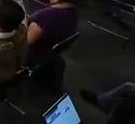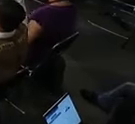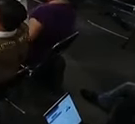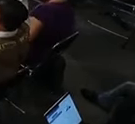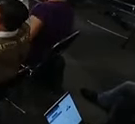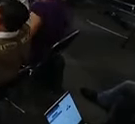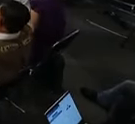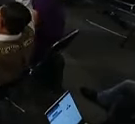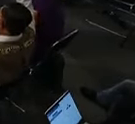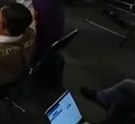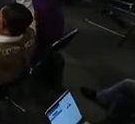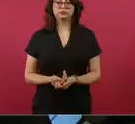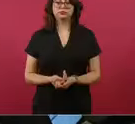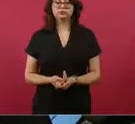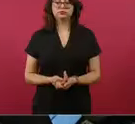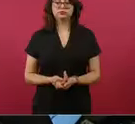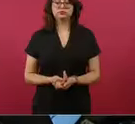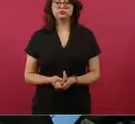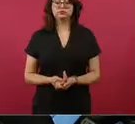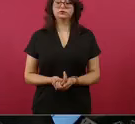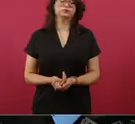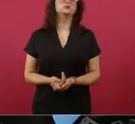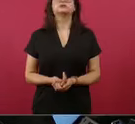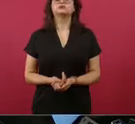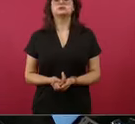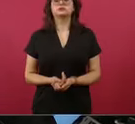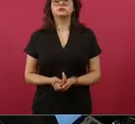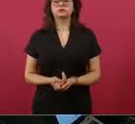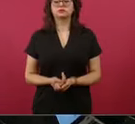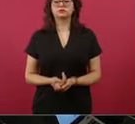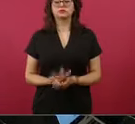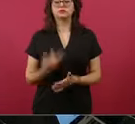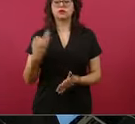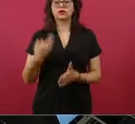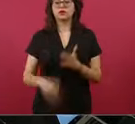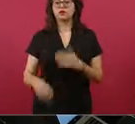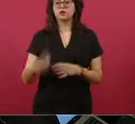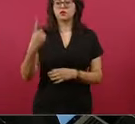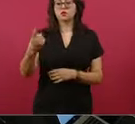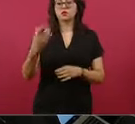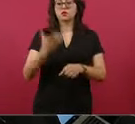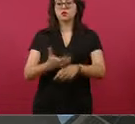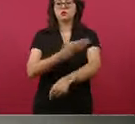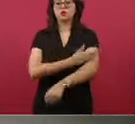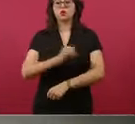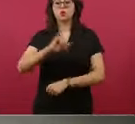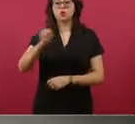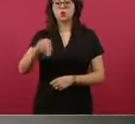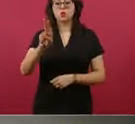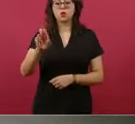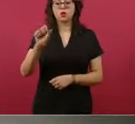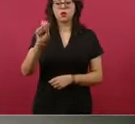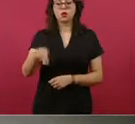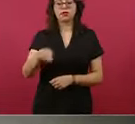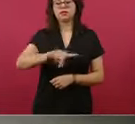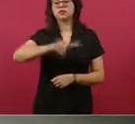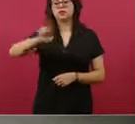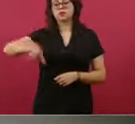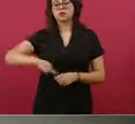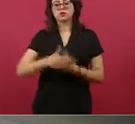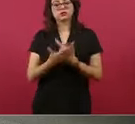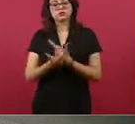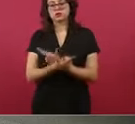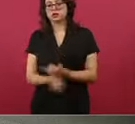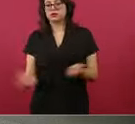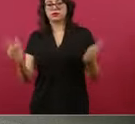Quedó un compañero, Juan Raimundo Hernández, y de ahí nos vamos. Y